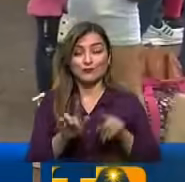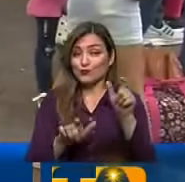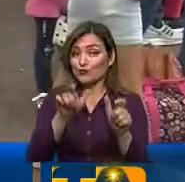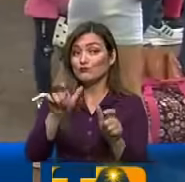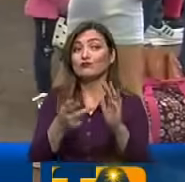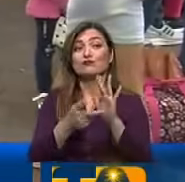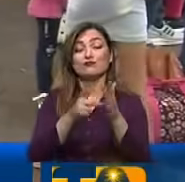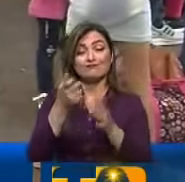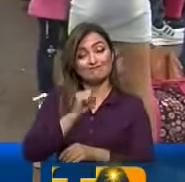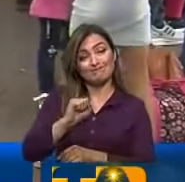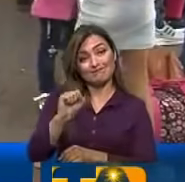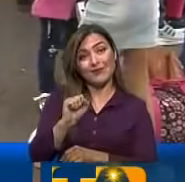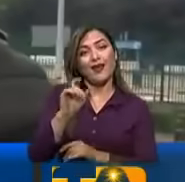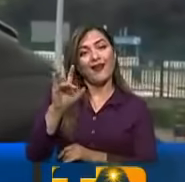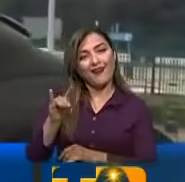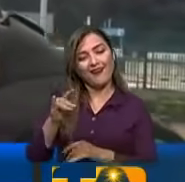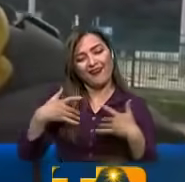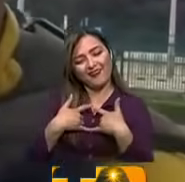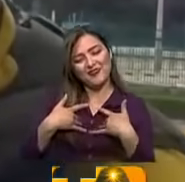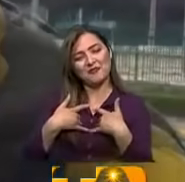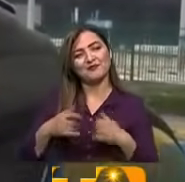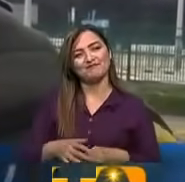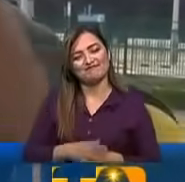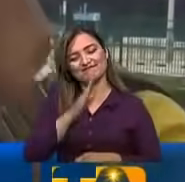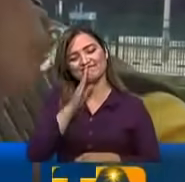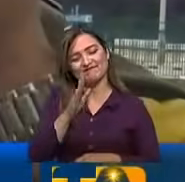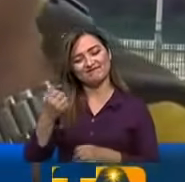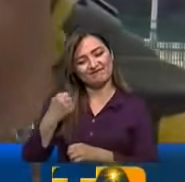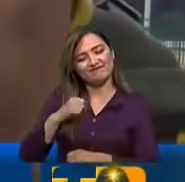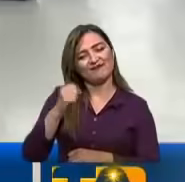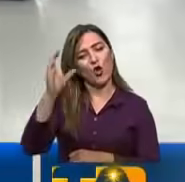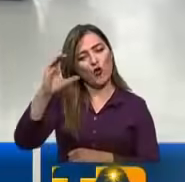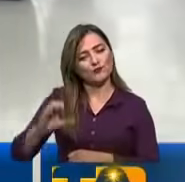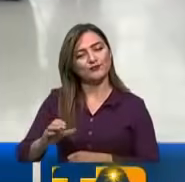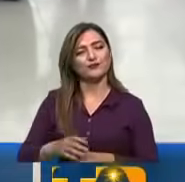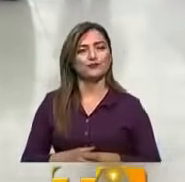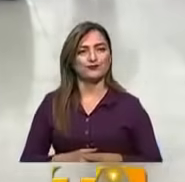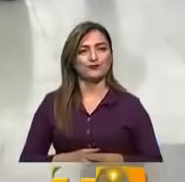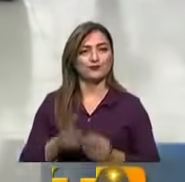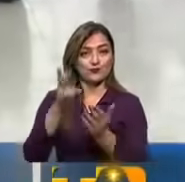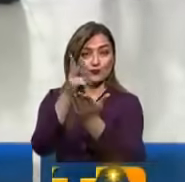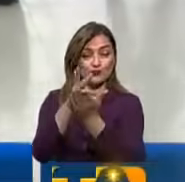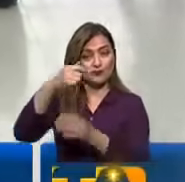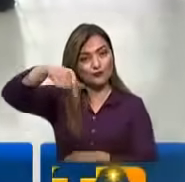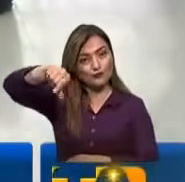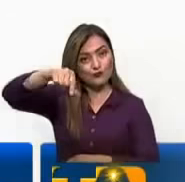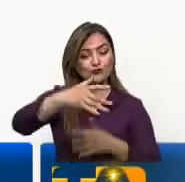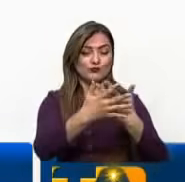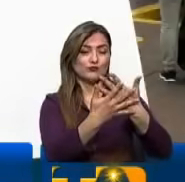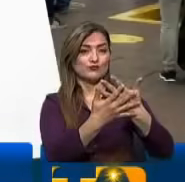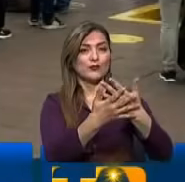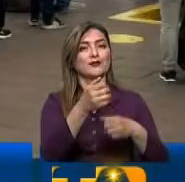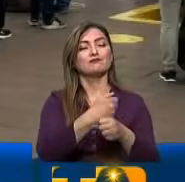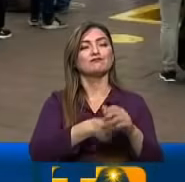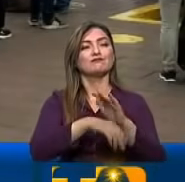eso incluyó viajar con sus mascotas. Sí, viajo con ellos. O sea, solo cuando voy a la costa. Desde los terminales de Quitumbe y Carcelén laboran